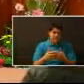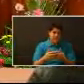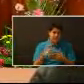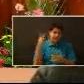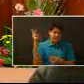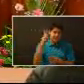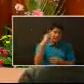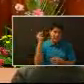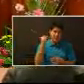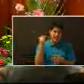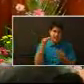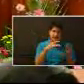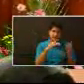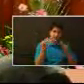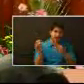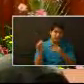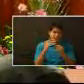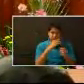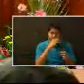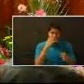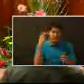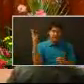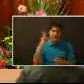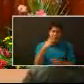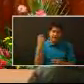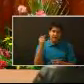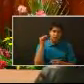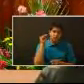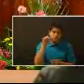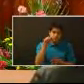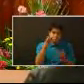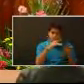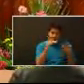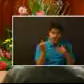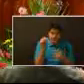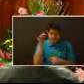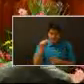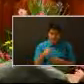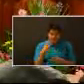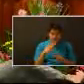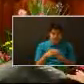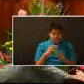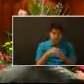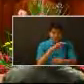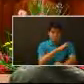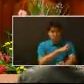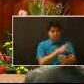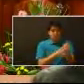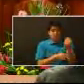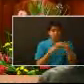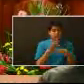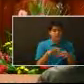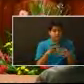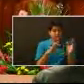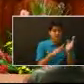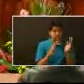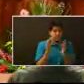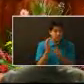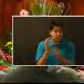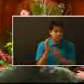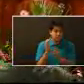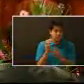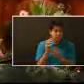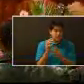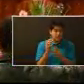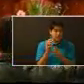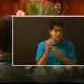las batallas, ganando sus batallas. Hoy en el nombre poderoso de Jesús, en